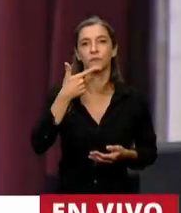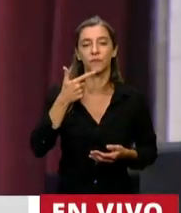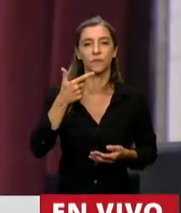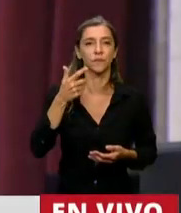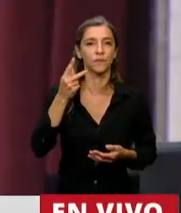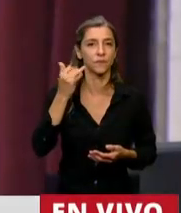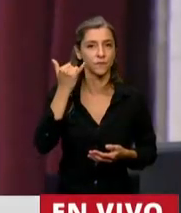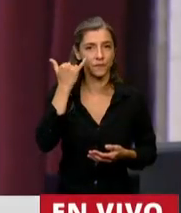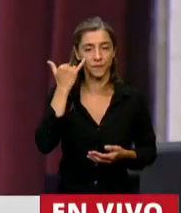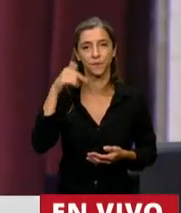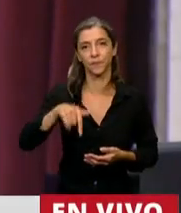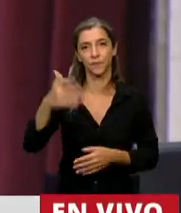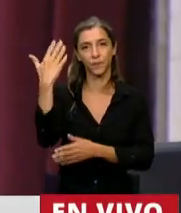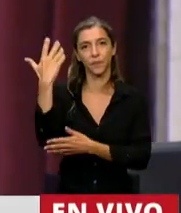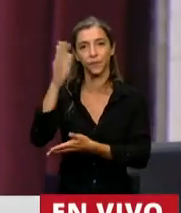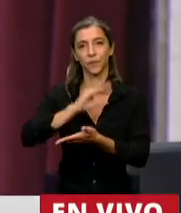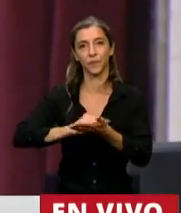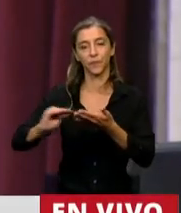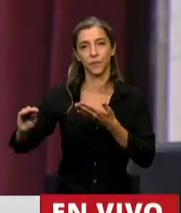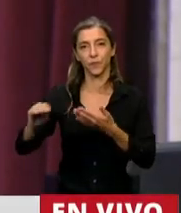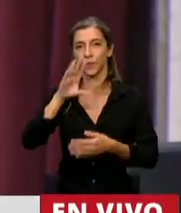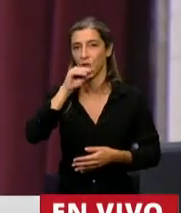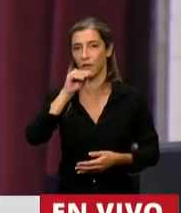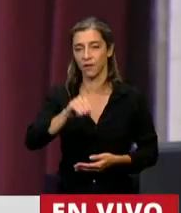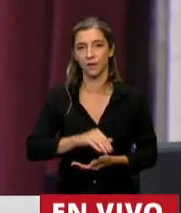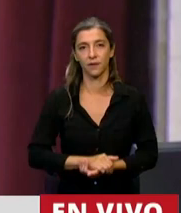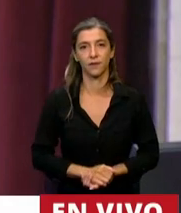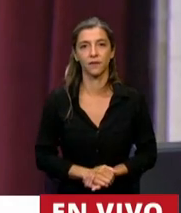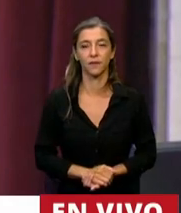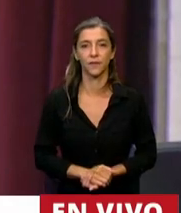En uso de la palabra el diputado Nicolás del Caño.